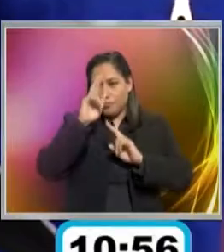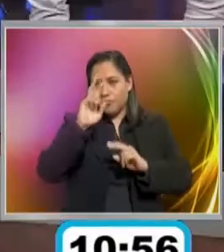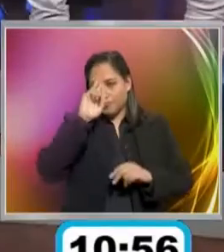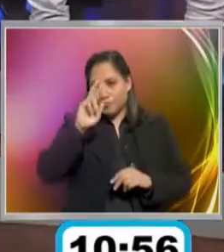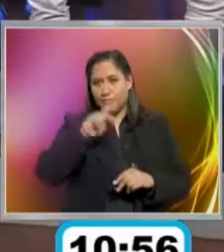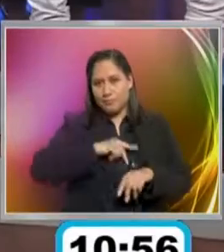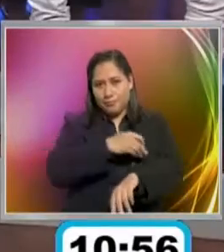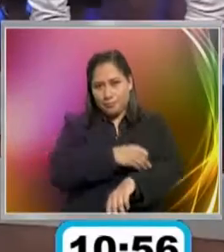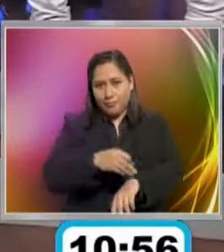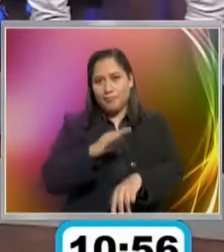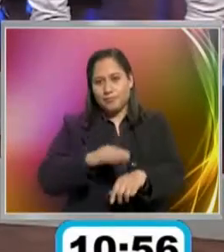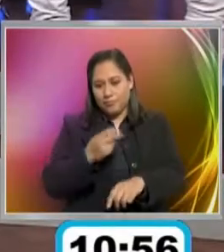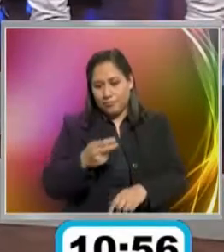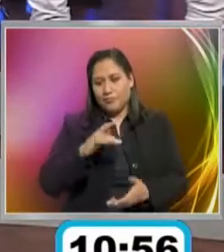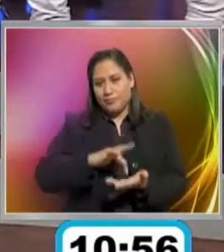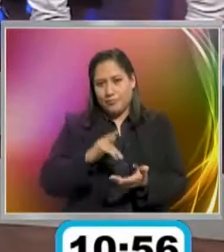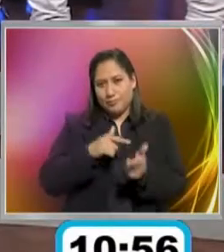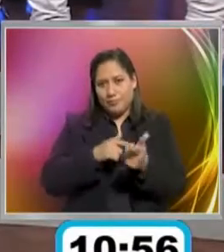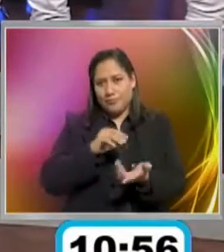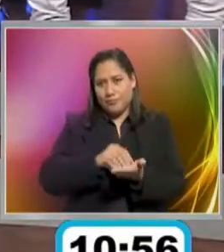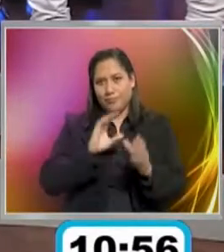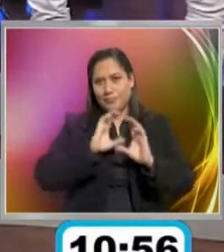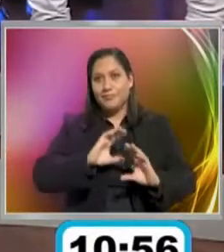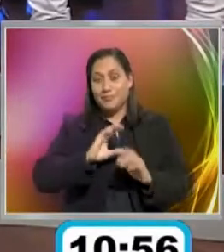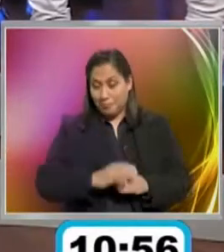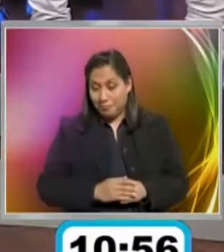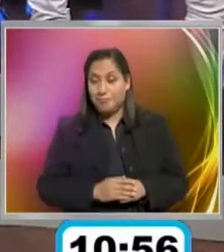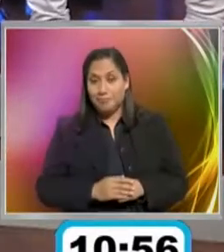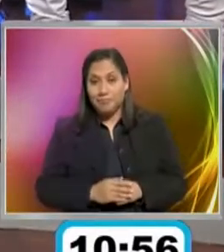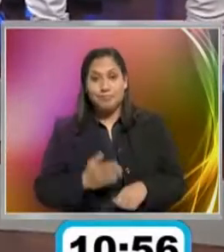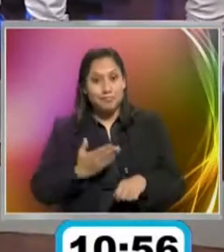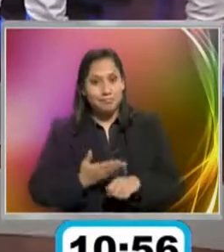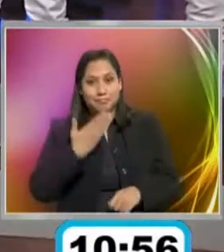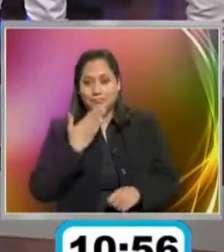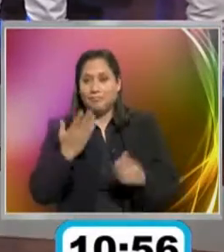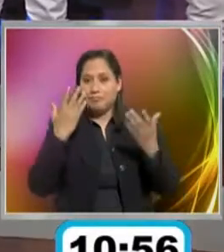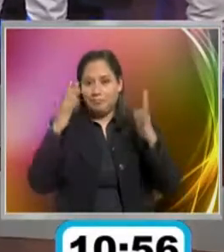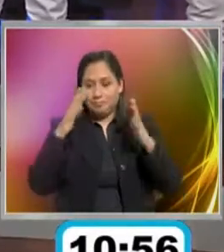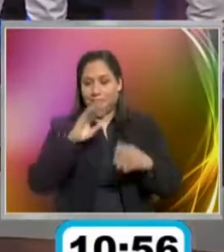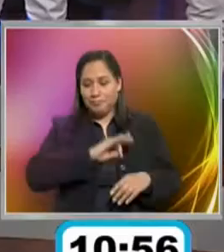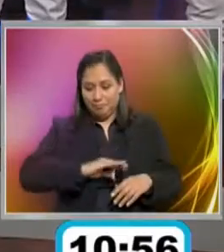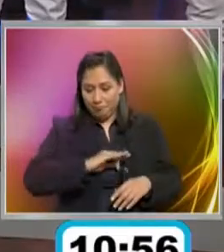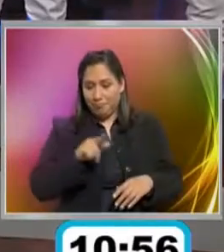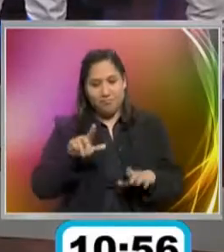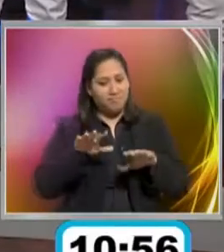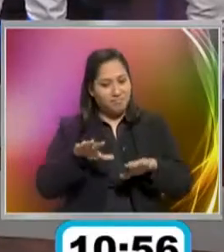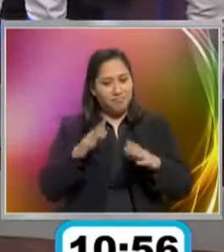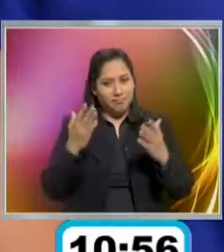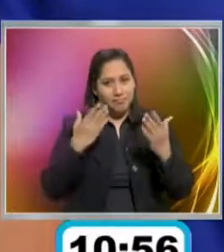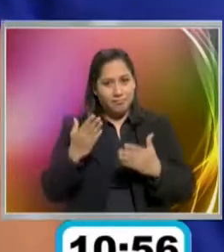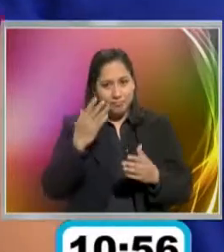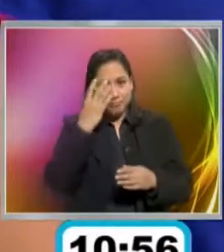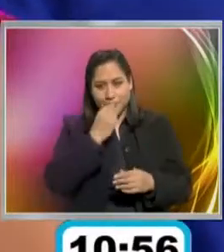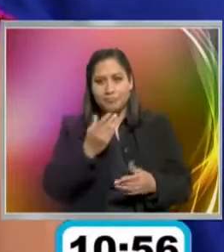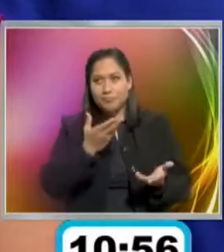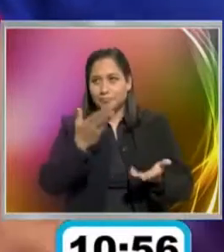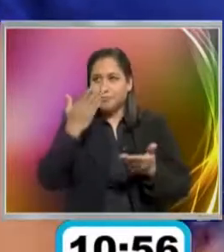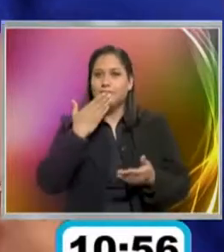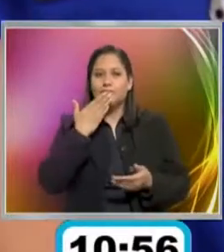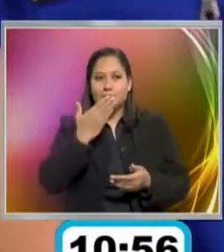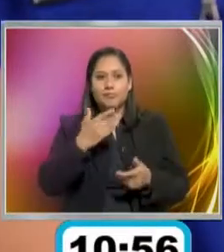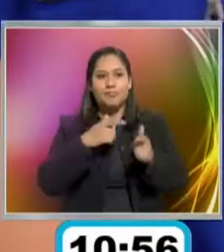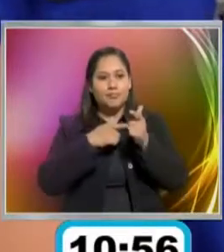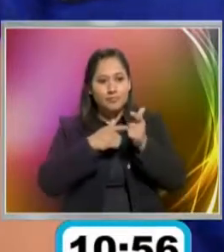familia, que por eso aquí estoy Sí. y por eso seguimos. Ay, muy bien. Pues felicidades, que tengas un éxito maravilloso, que te vaya muy bien. Muchas y sigas